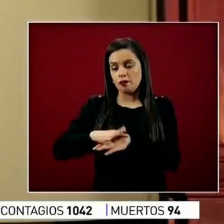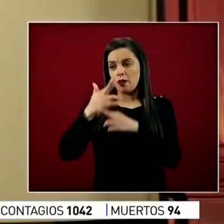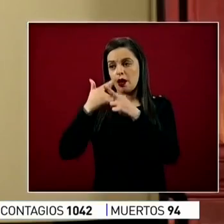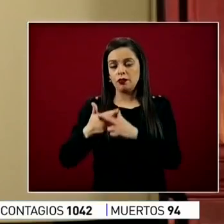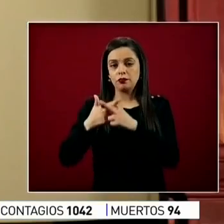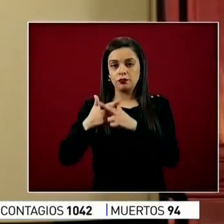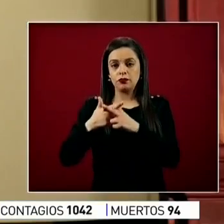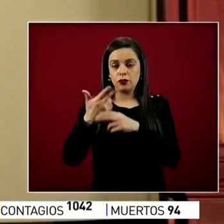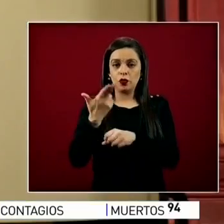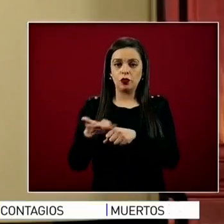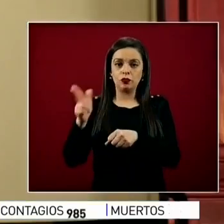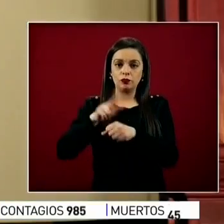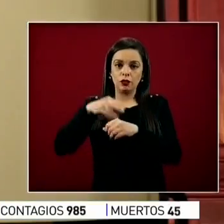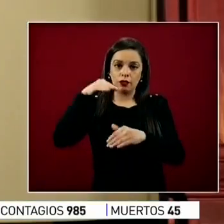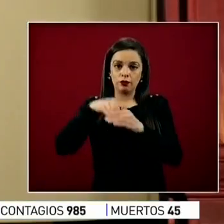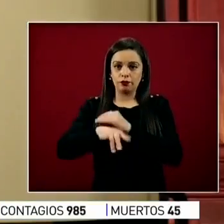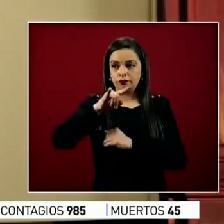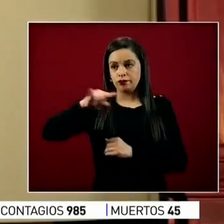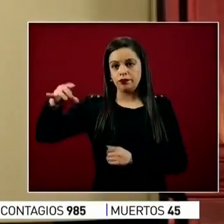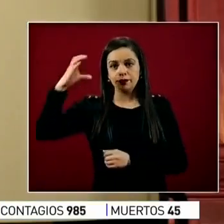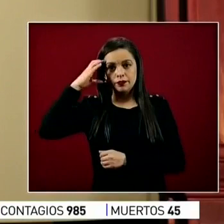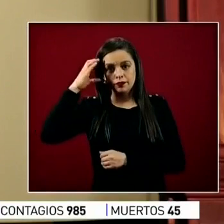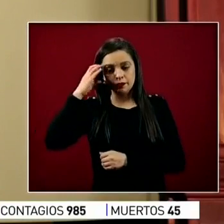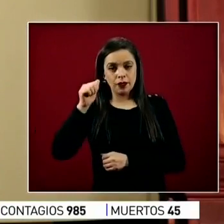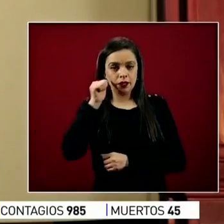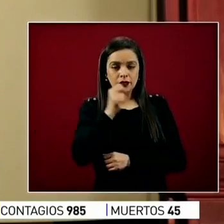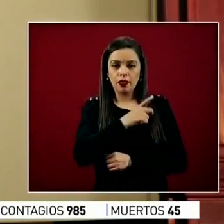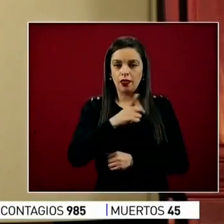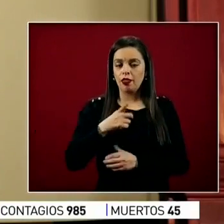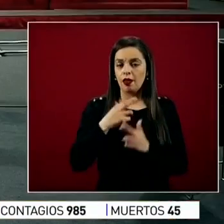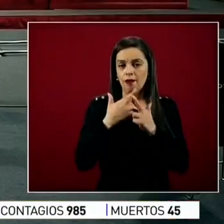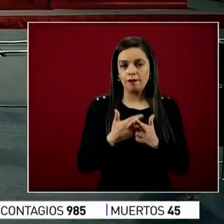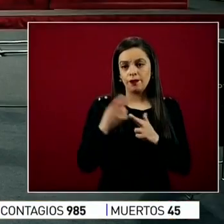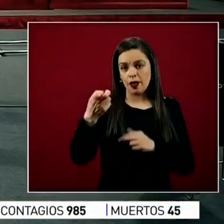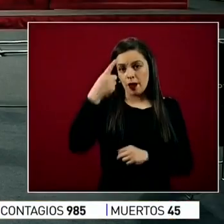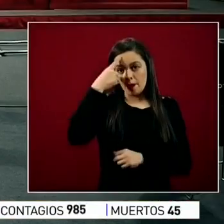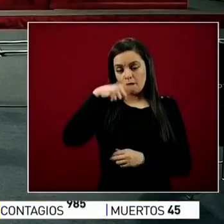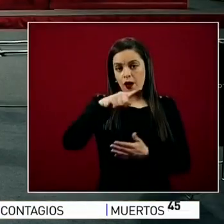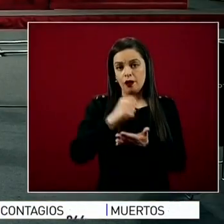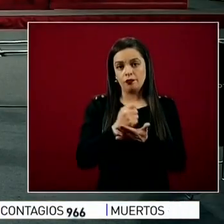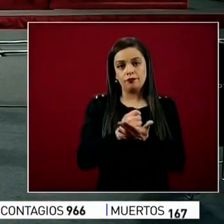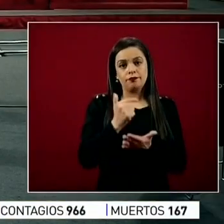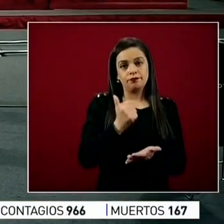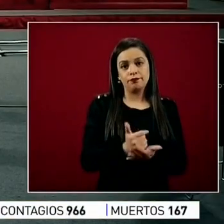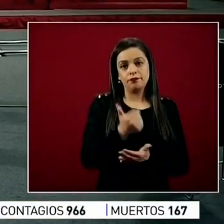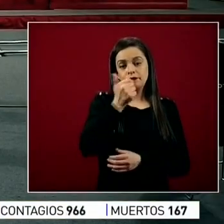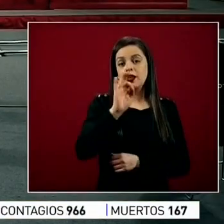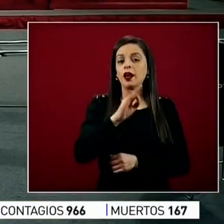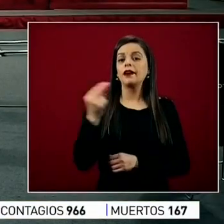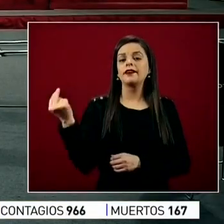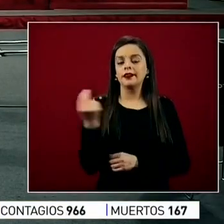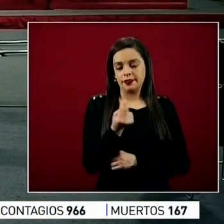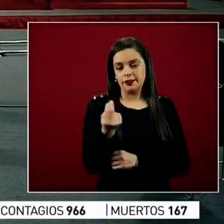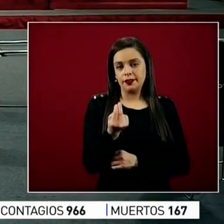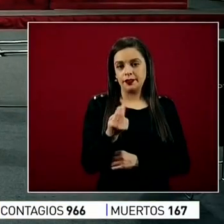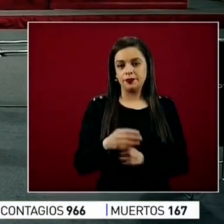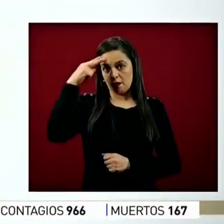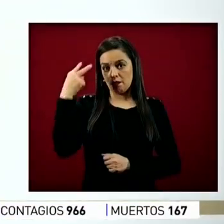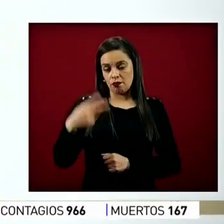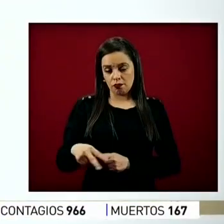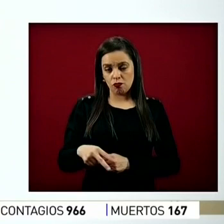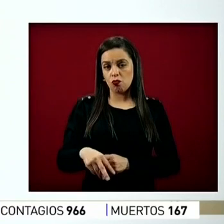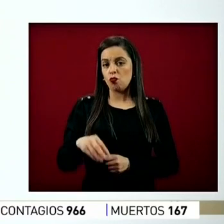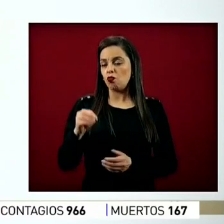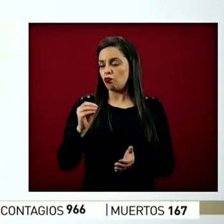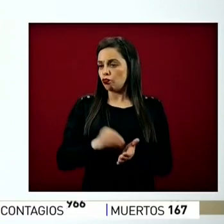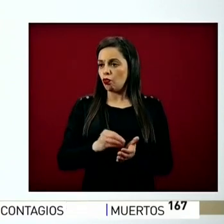COVID-19, un promedio de casi 14 muertes por hora. Hay un acumulado de más de 5,600 defunciones.